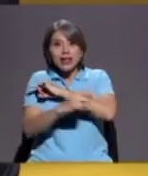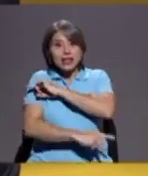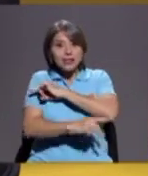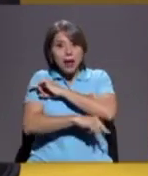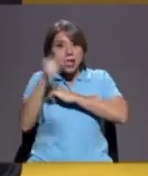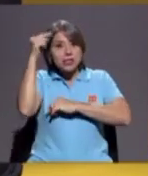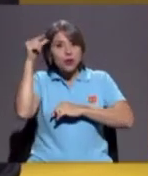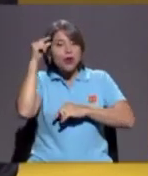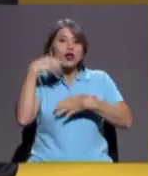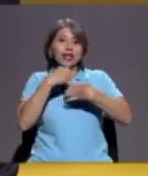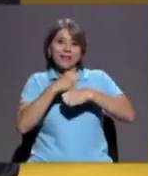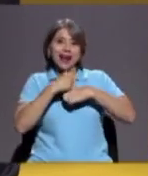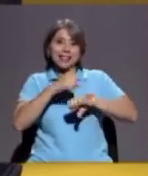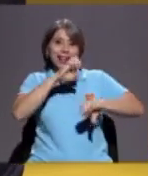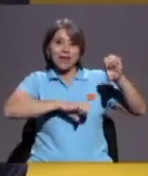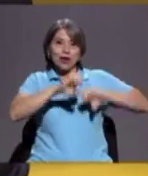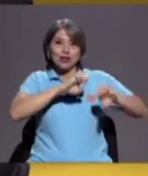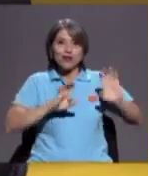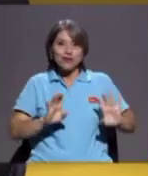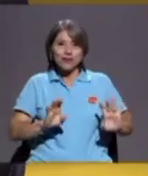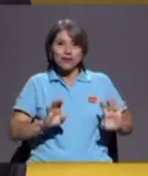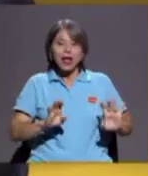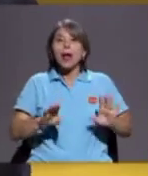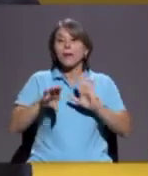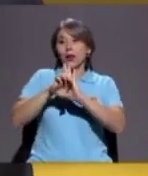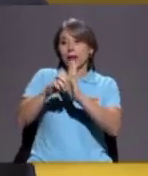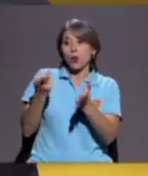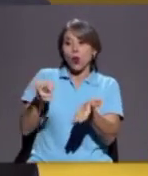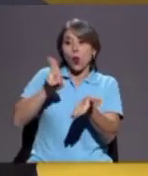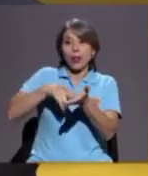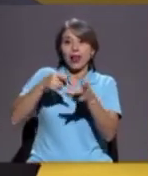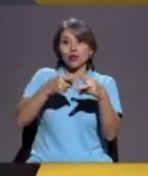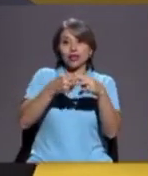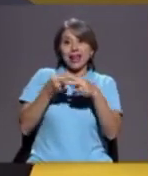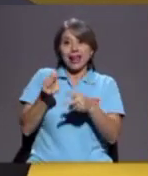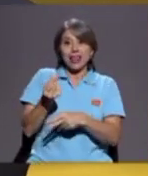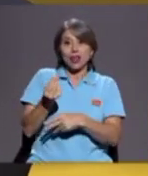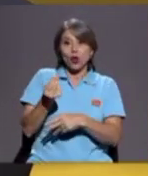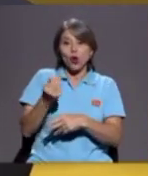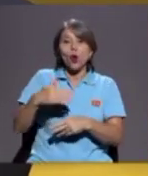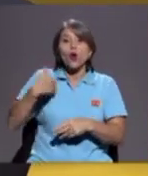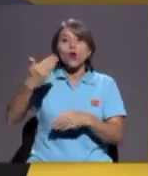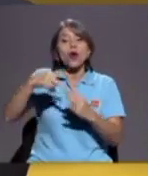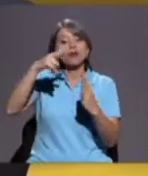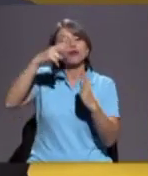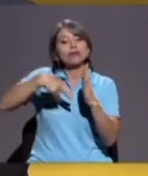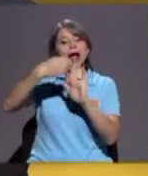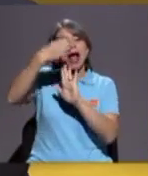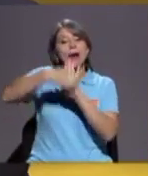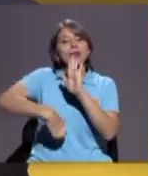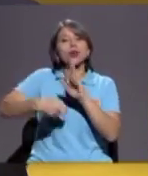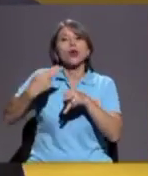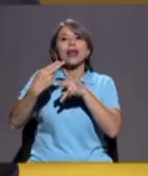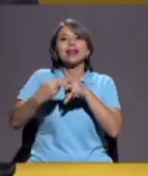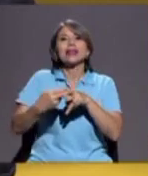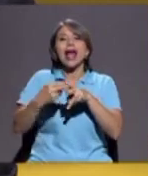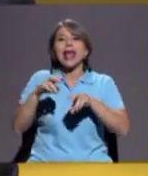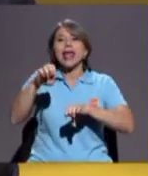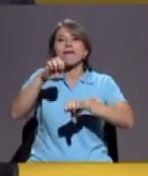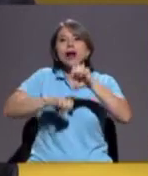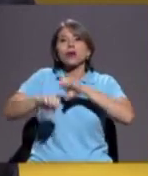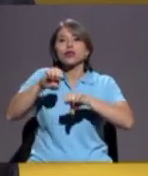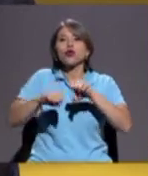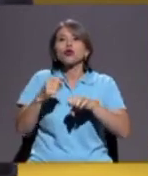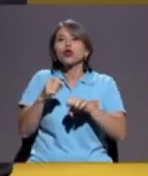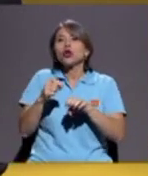gobiernos lo hacían. De hecho, en los programas, por ejemplo, en los contratos de crédito, cuando se llegaba al capítulo de evaluación, había simplemente una